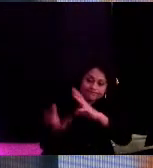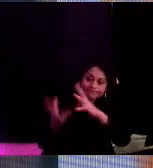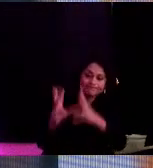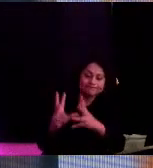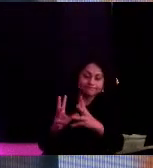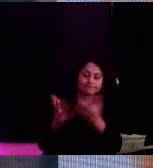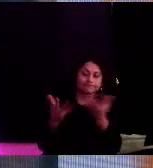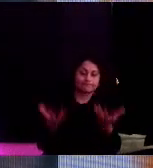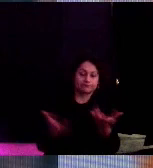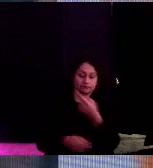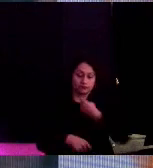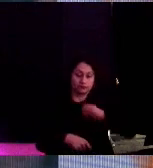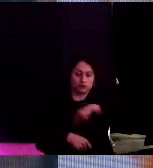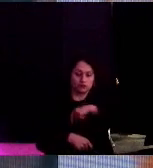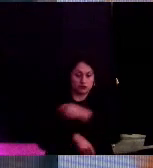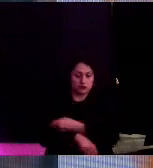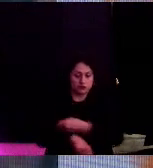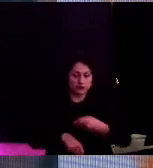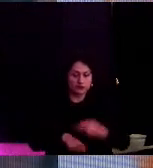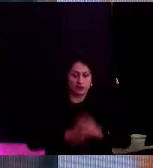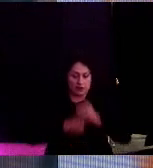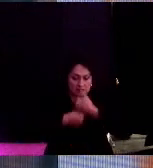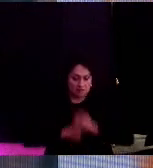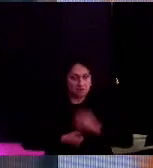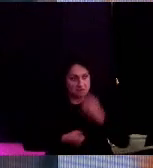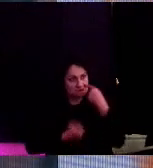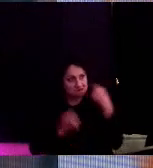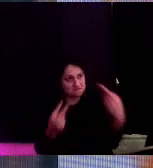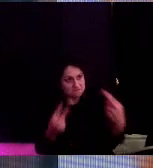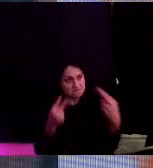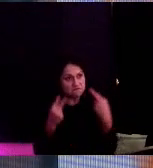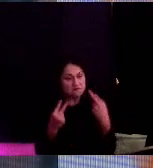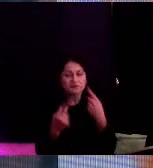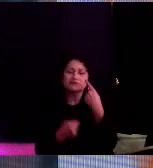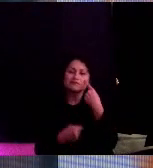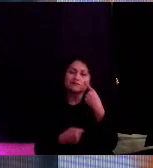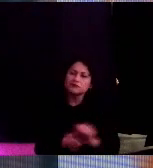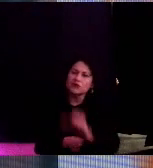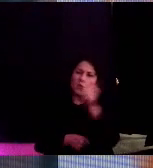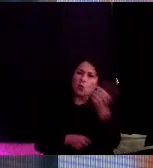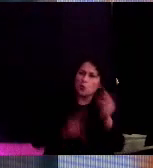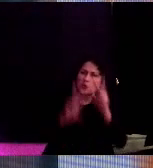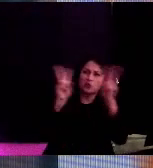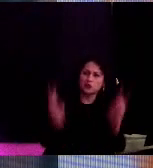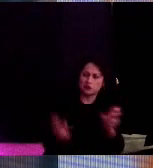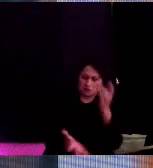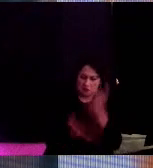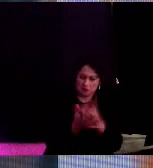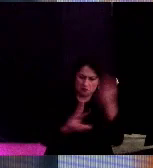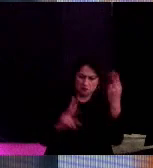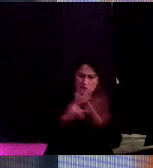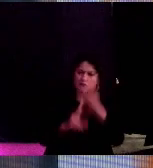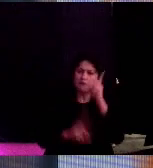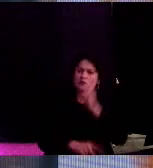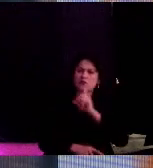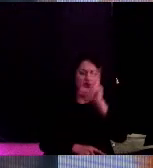por las que atravesamos las familias, no solamente son feminicidios, también hay desaparición